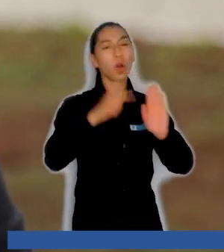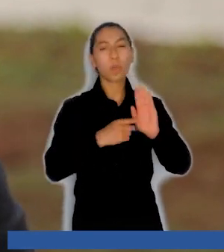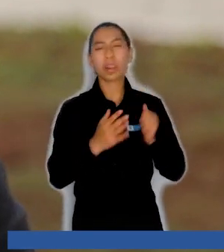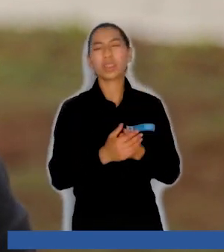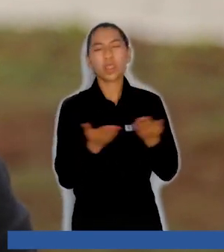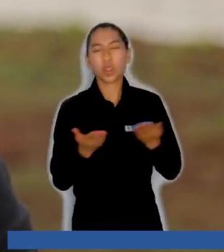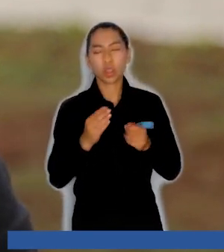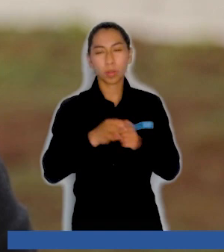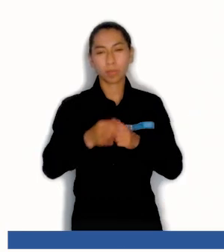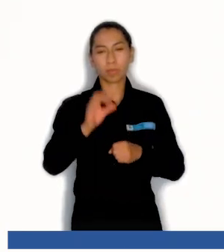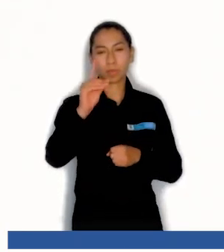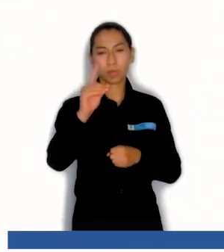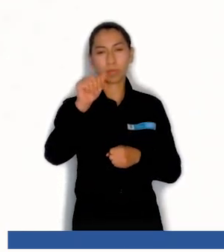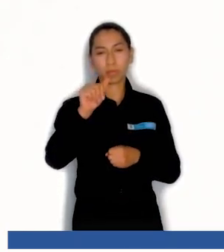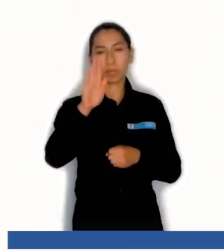del municipio de Dabeiba.